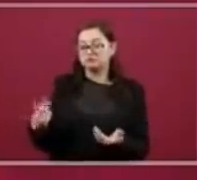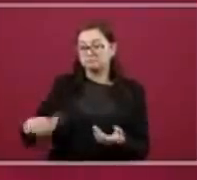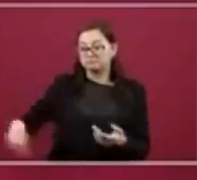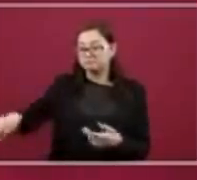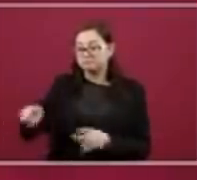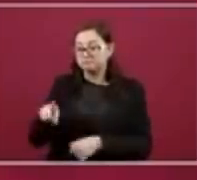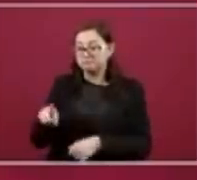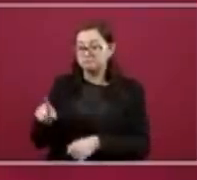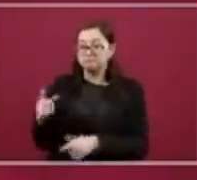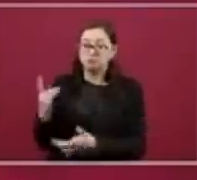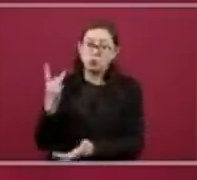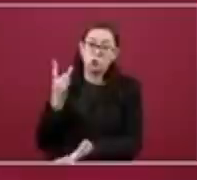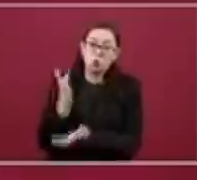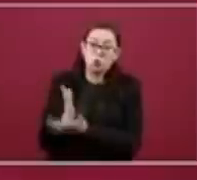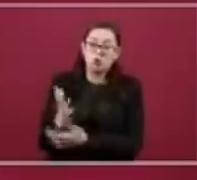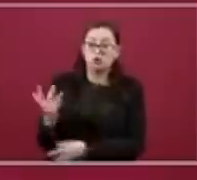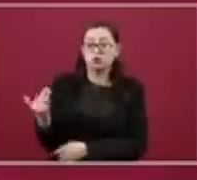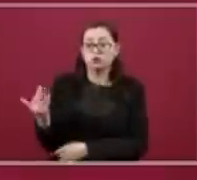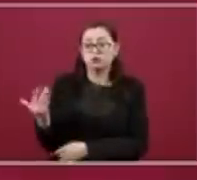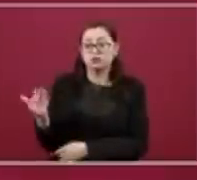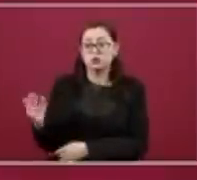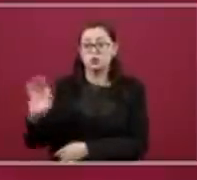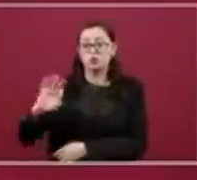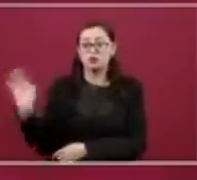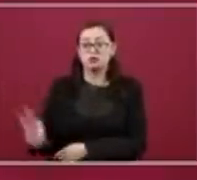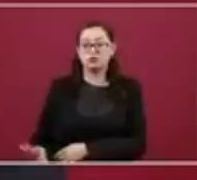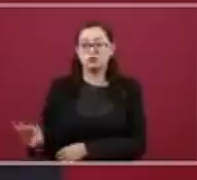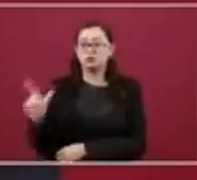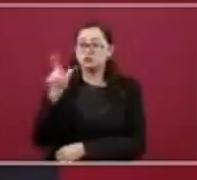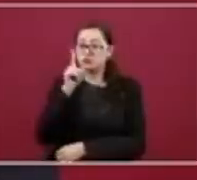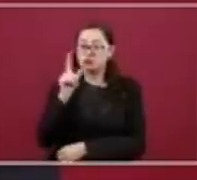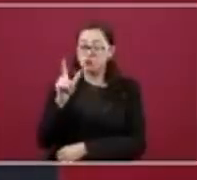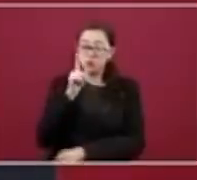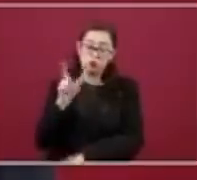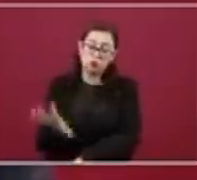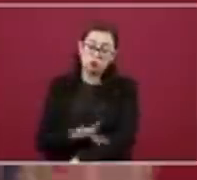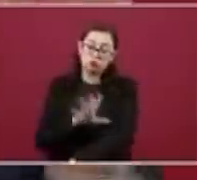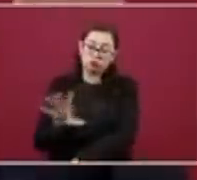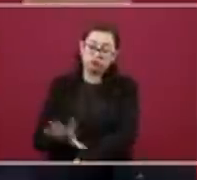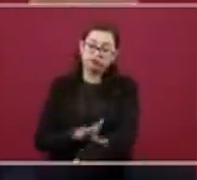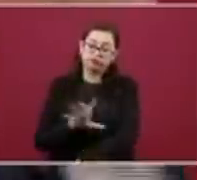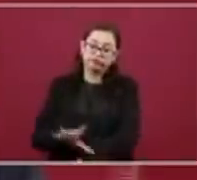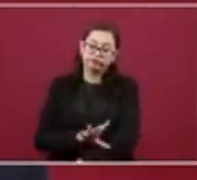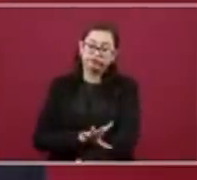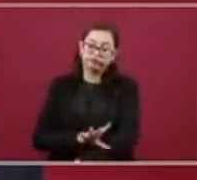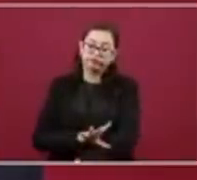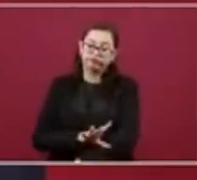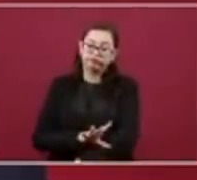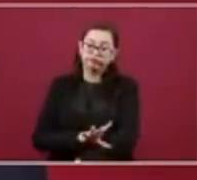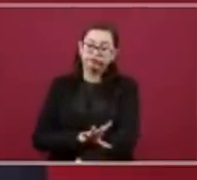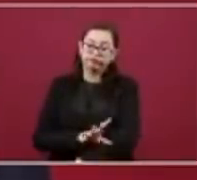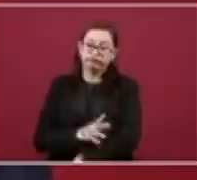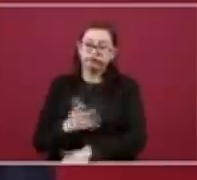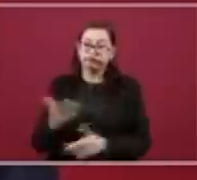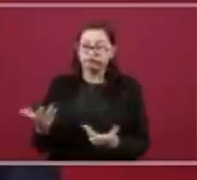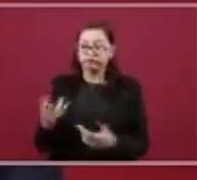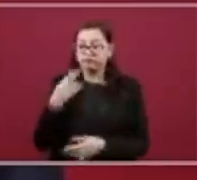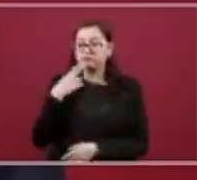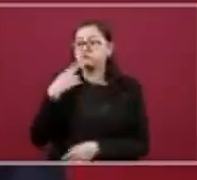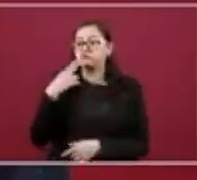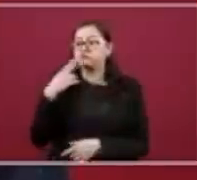produciendo solo la mitad de la energía eléctrica que